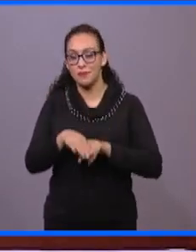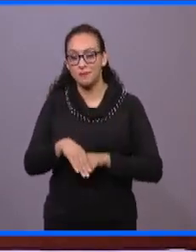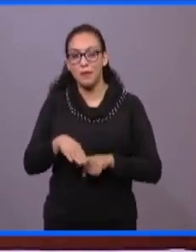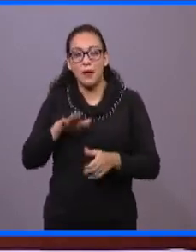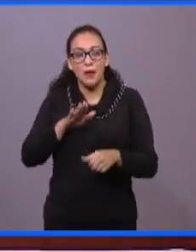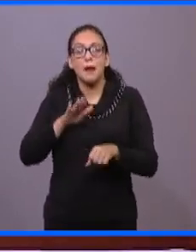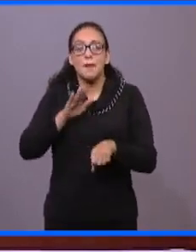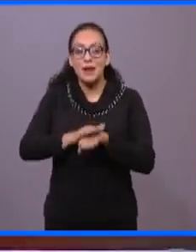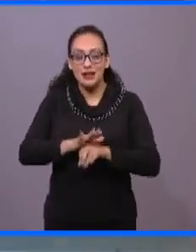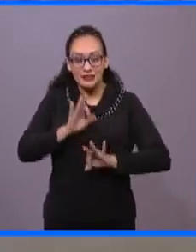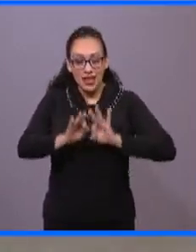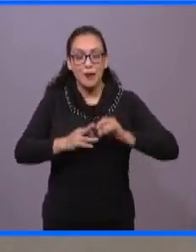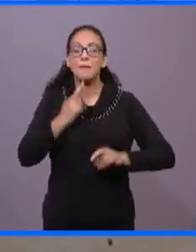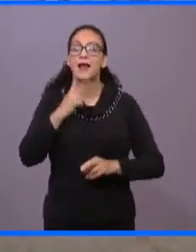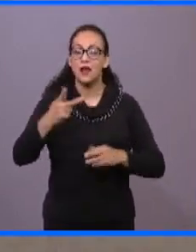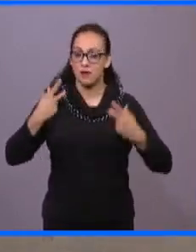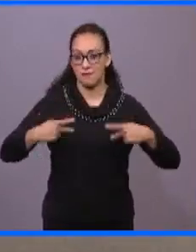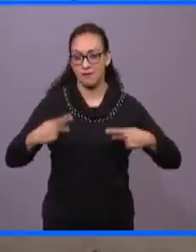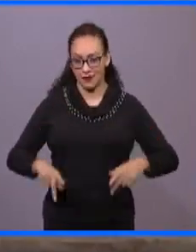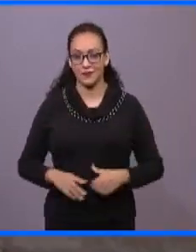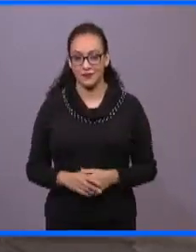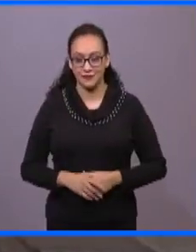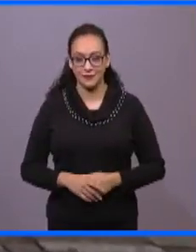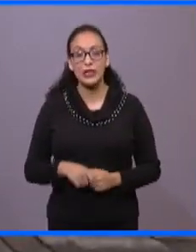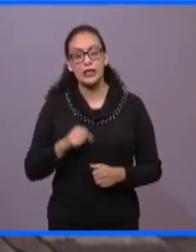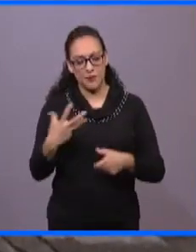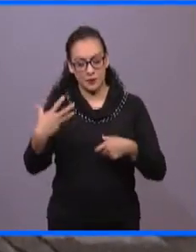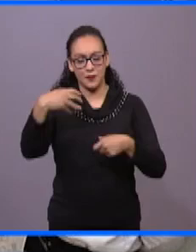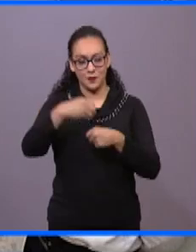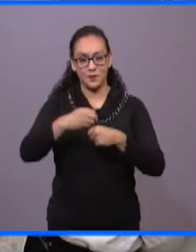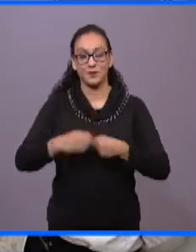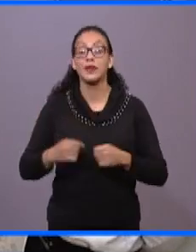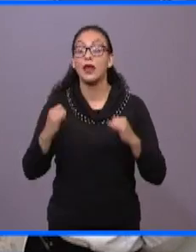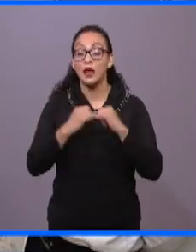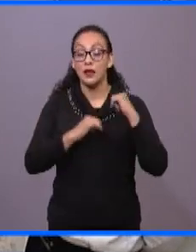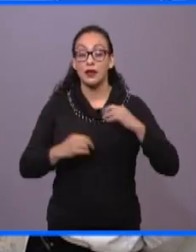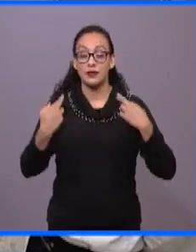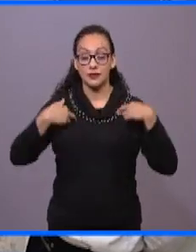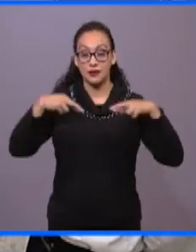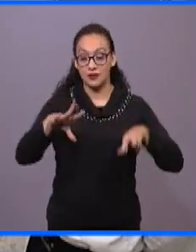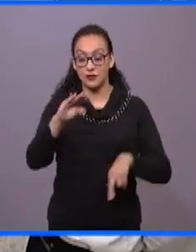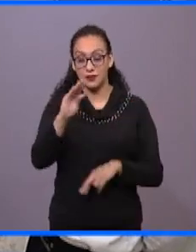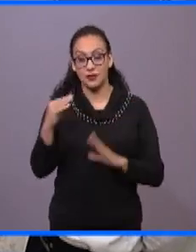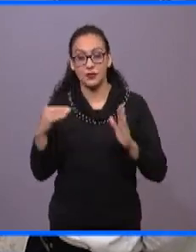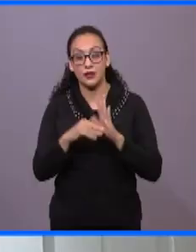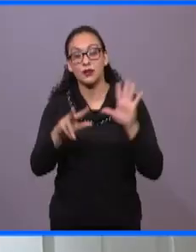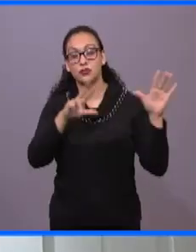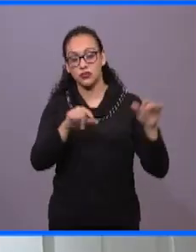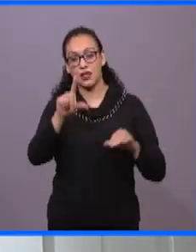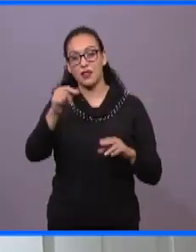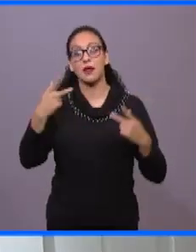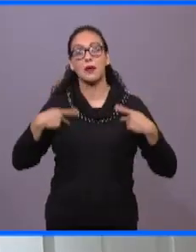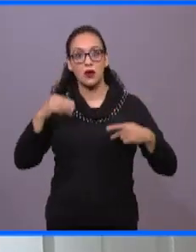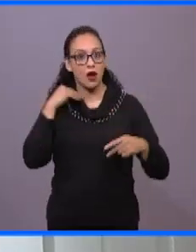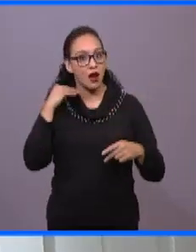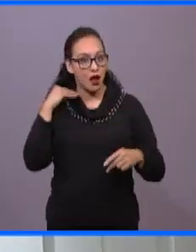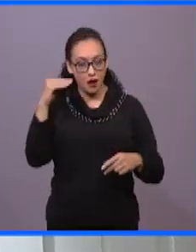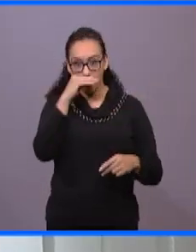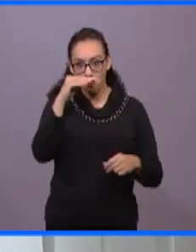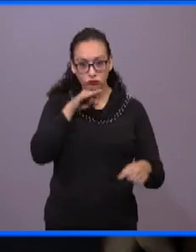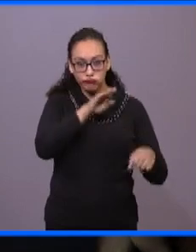más humana e inclusiva. Indicaron que actualmente la Defensoría representa a 90,870 personas.